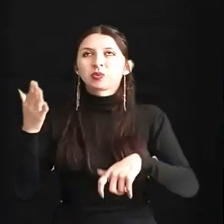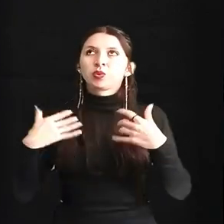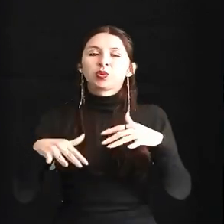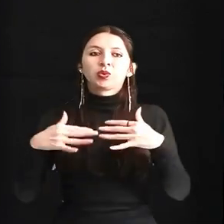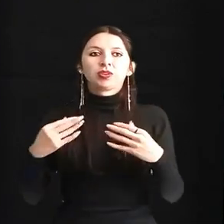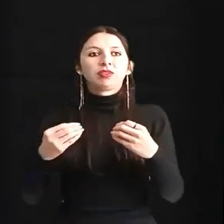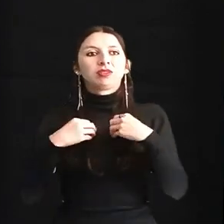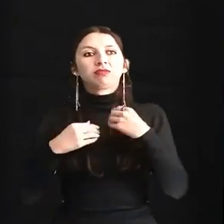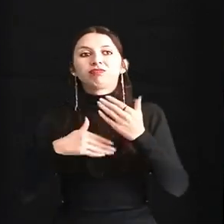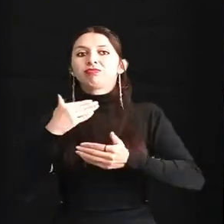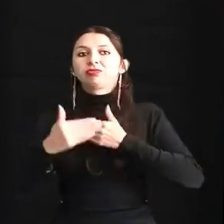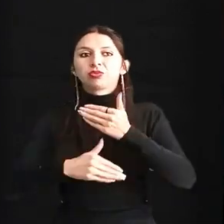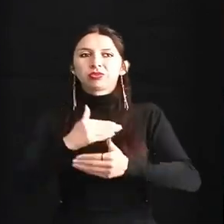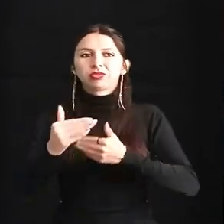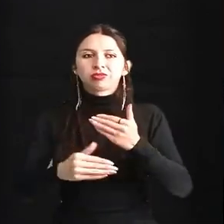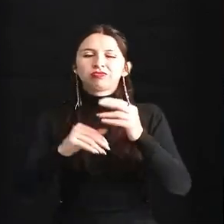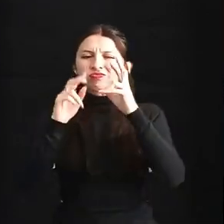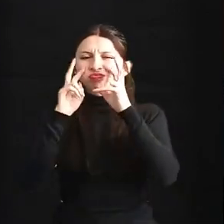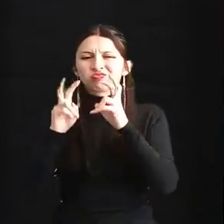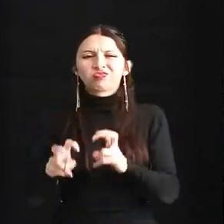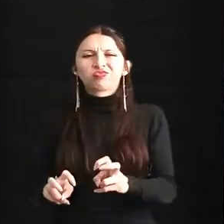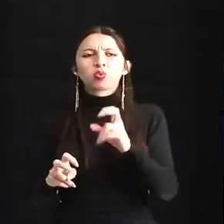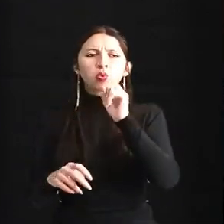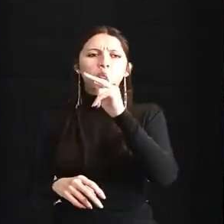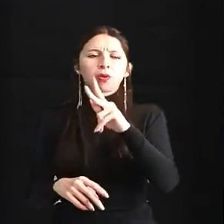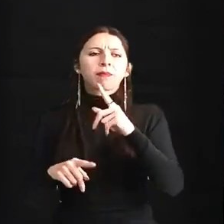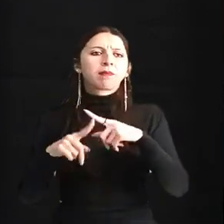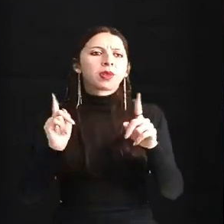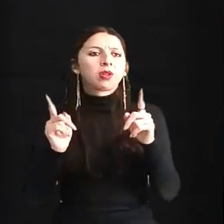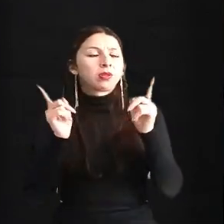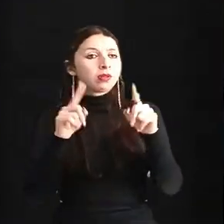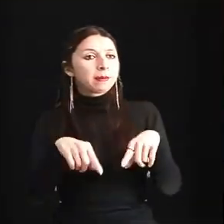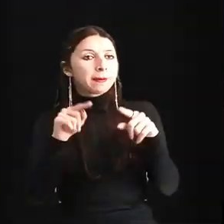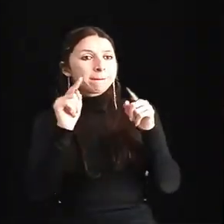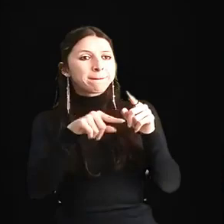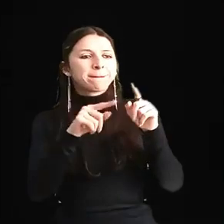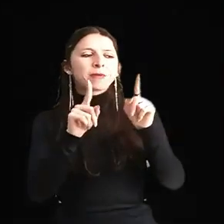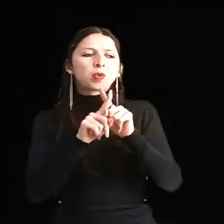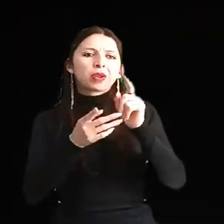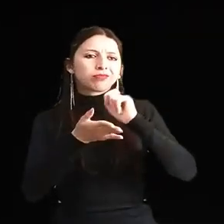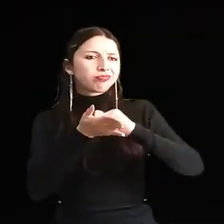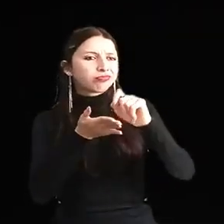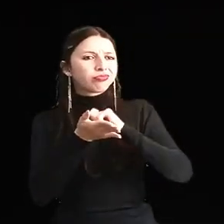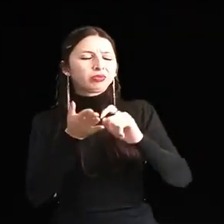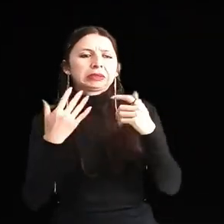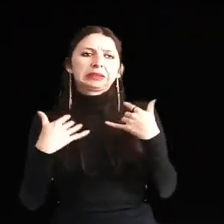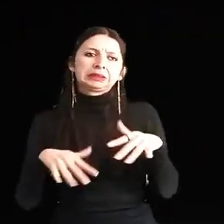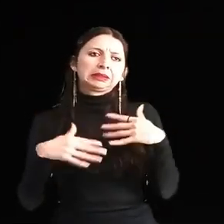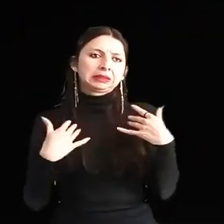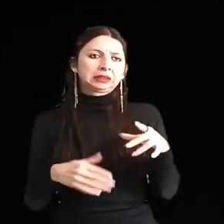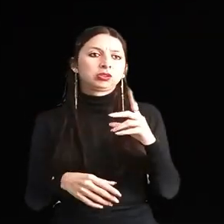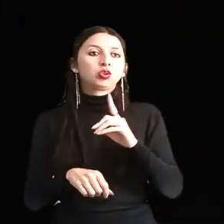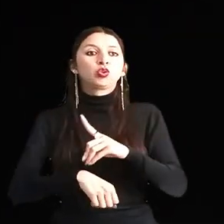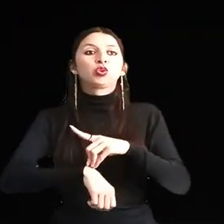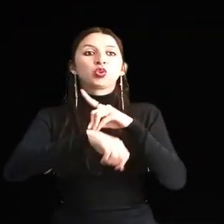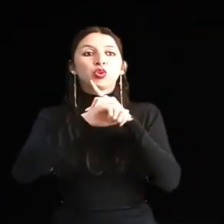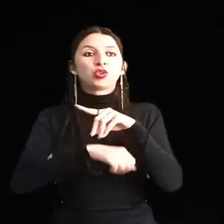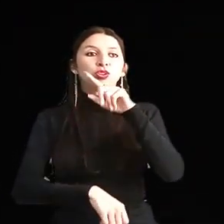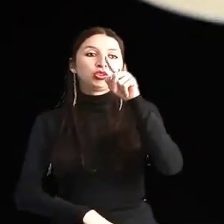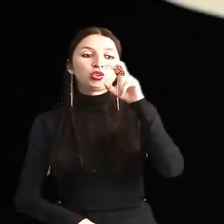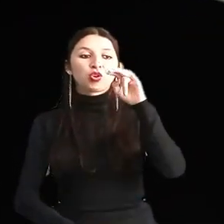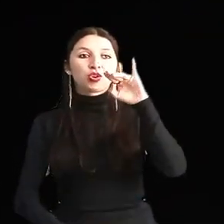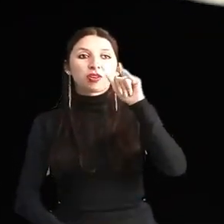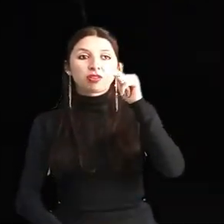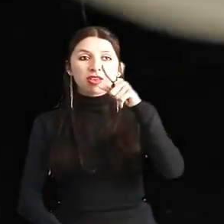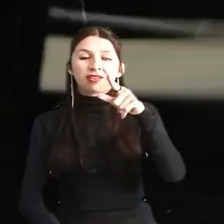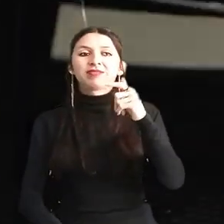los investigadores una cosa es el proceso de investigación y otros lograr consolidarlo en un en un documento la doctora Sonia